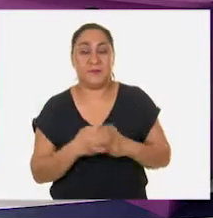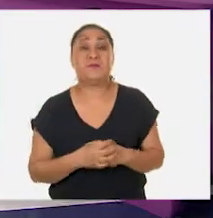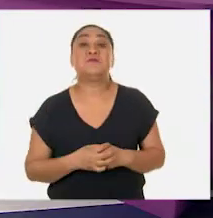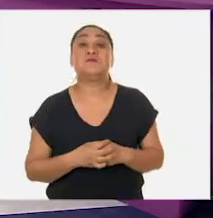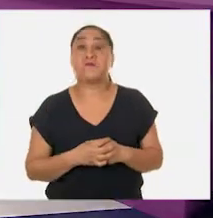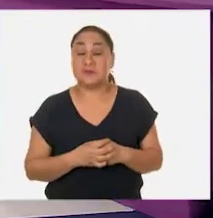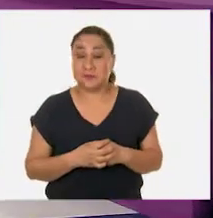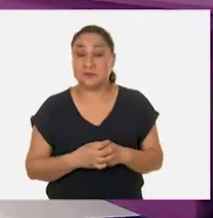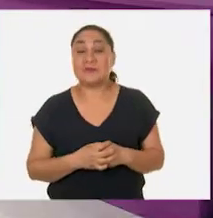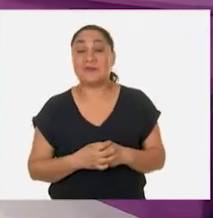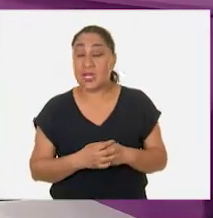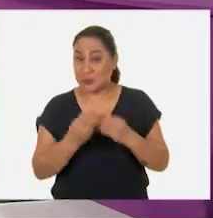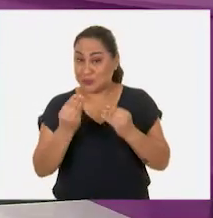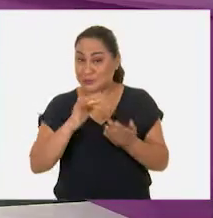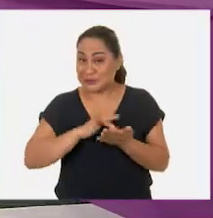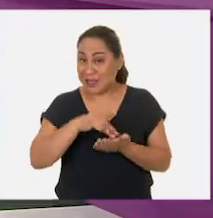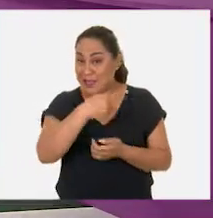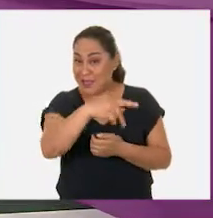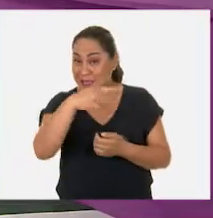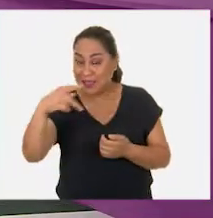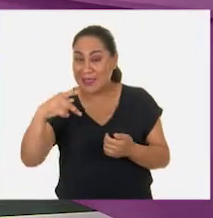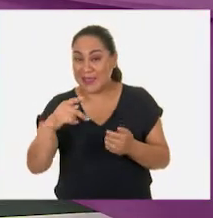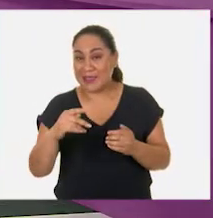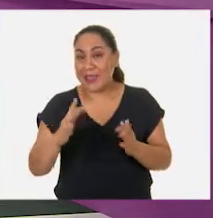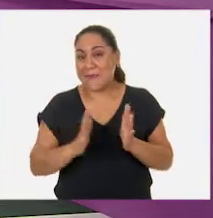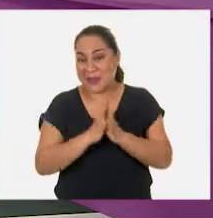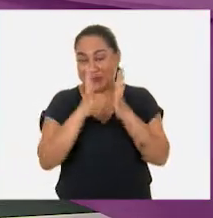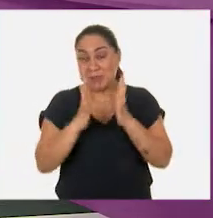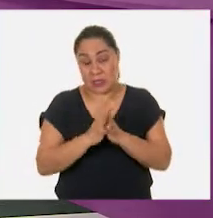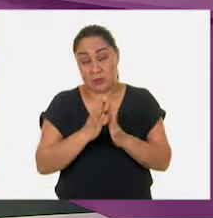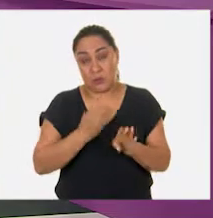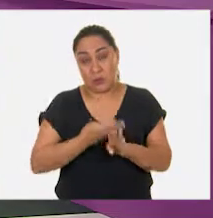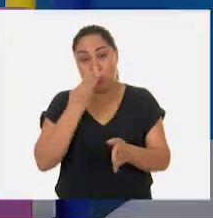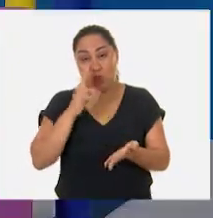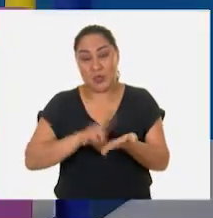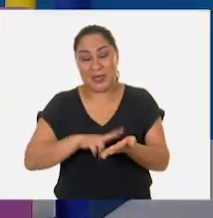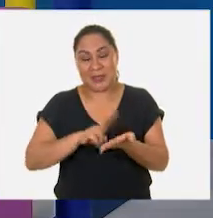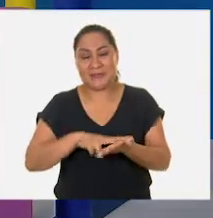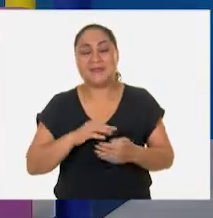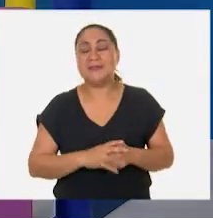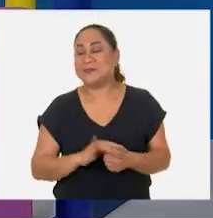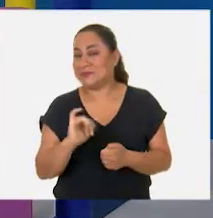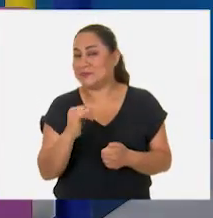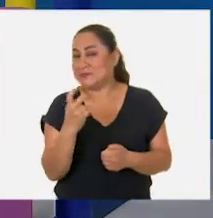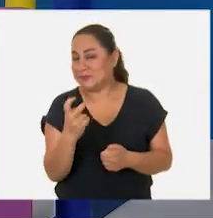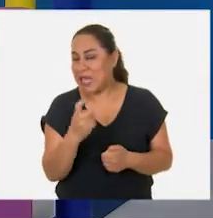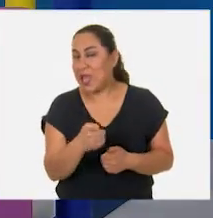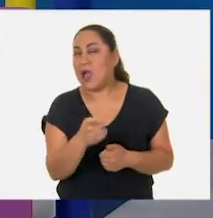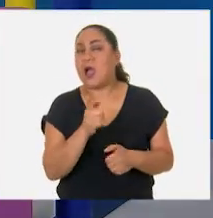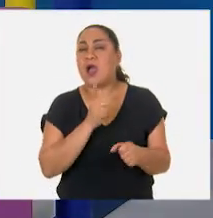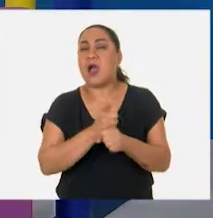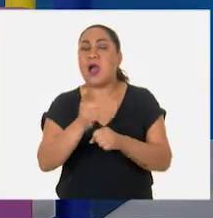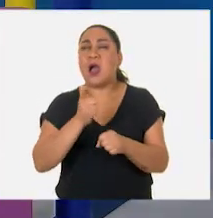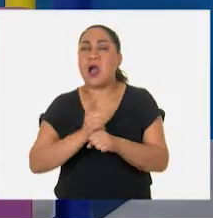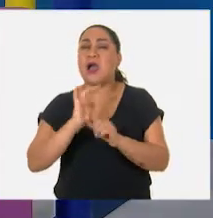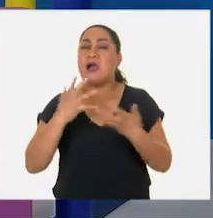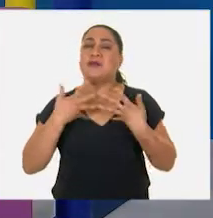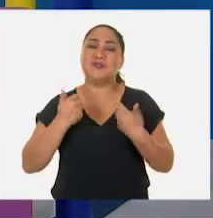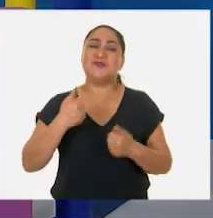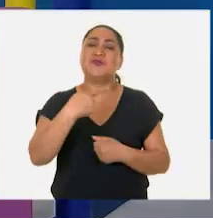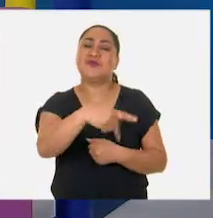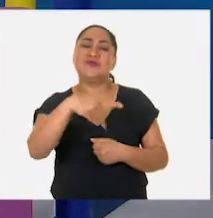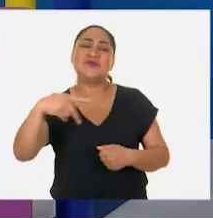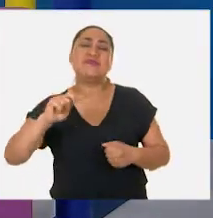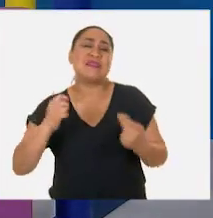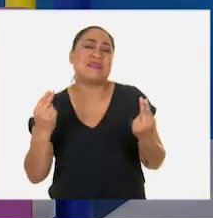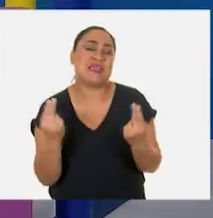Muchísimas gracias por sus participaciones, han sido muy valiosas. Exactamente, y nos ayuda a entender mejor la situación. Podemos ver